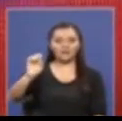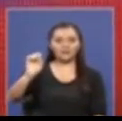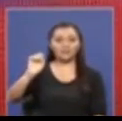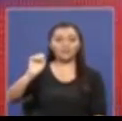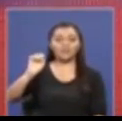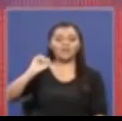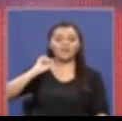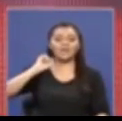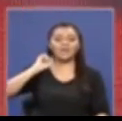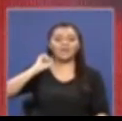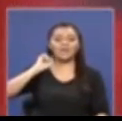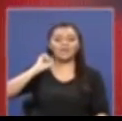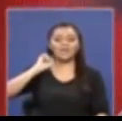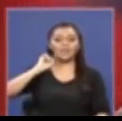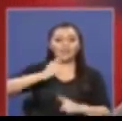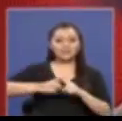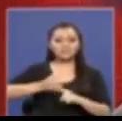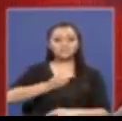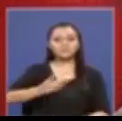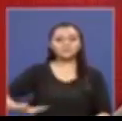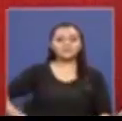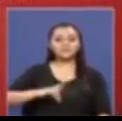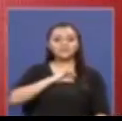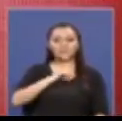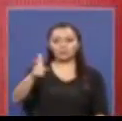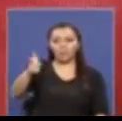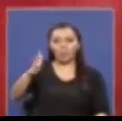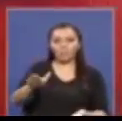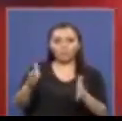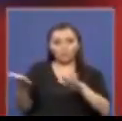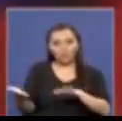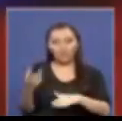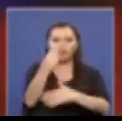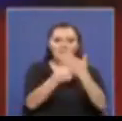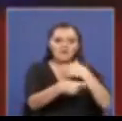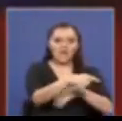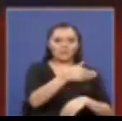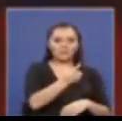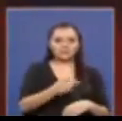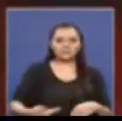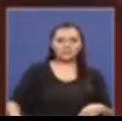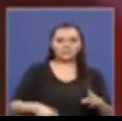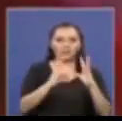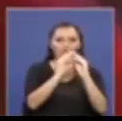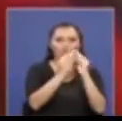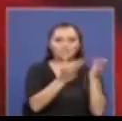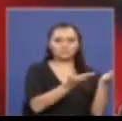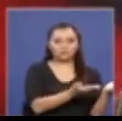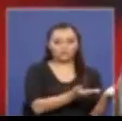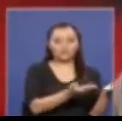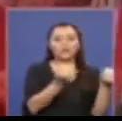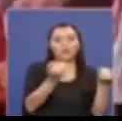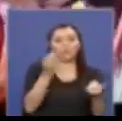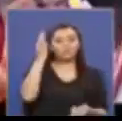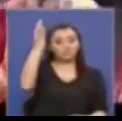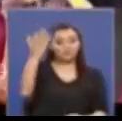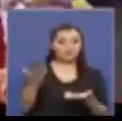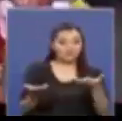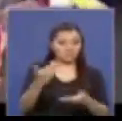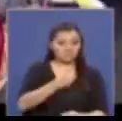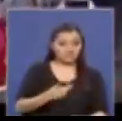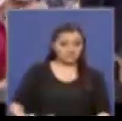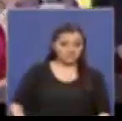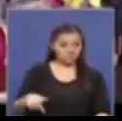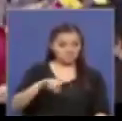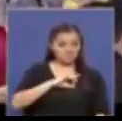y probablemente la futura presidenta de Chile. Luego de recibir a Chile, por supuesto, representado por su